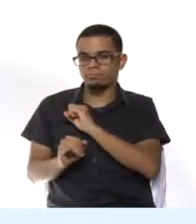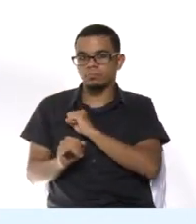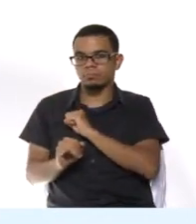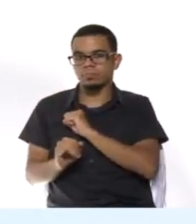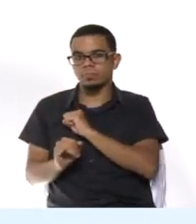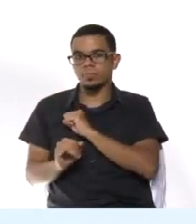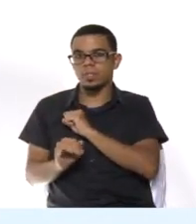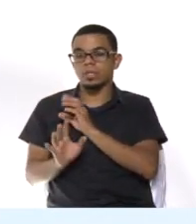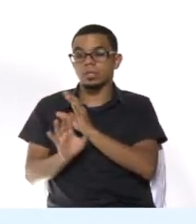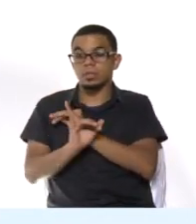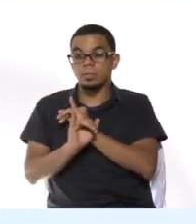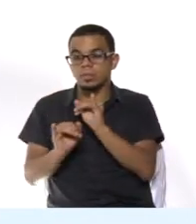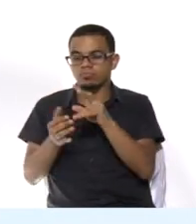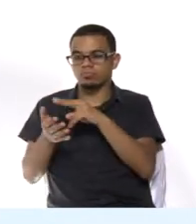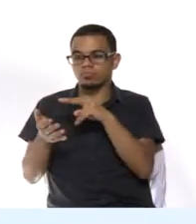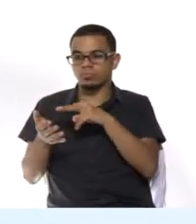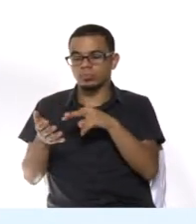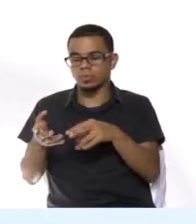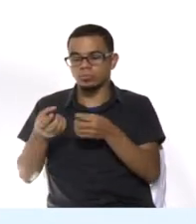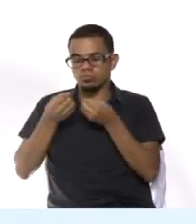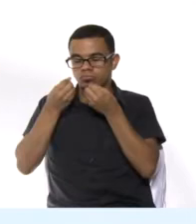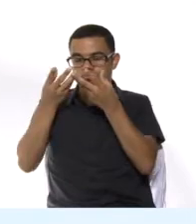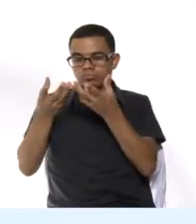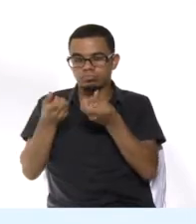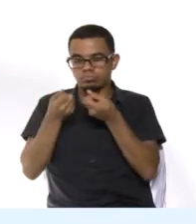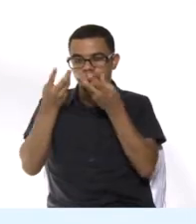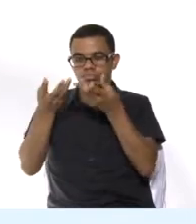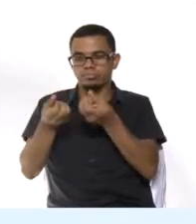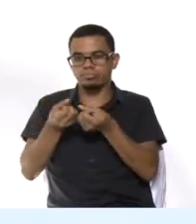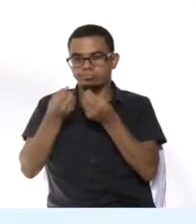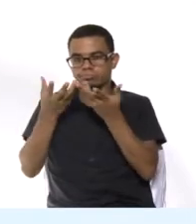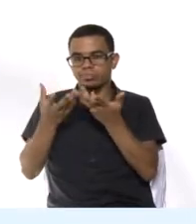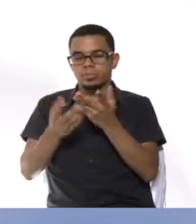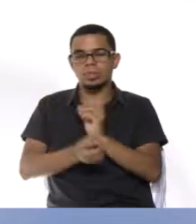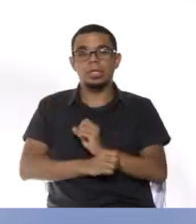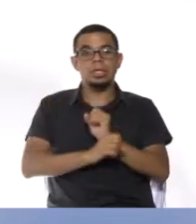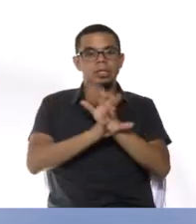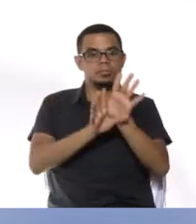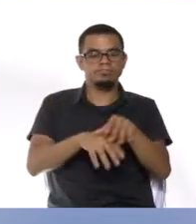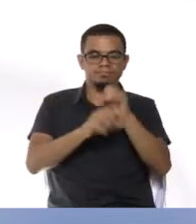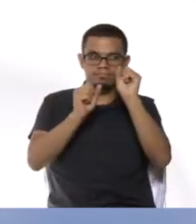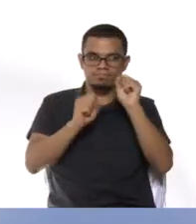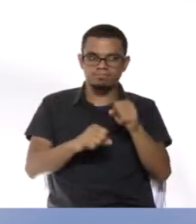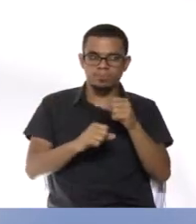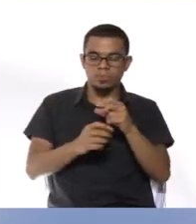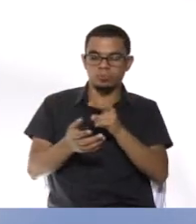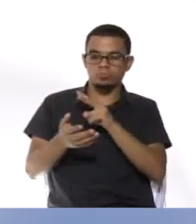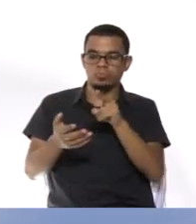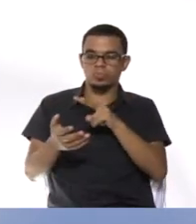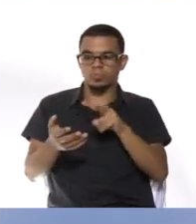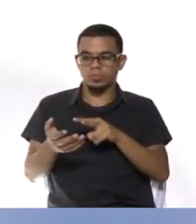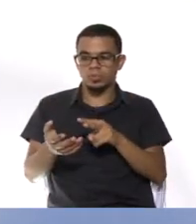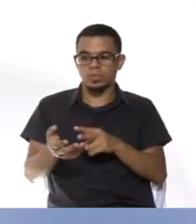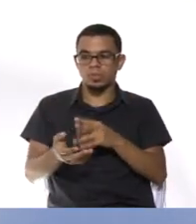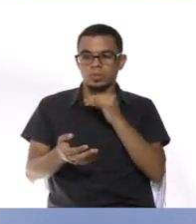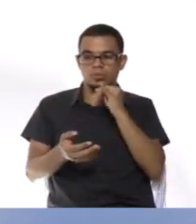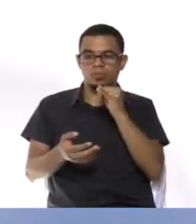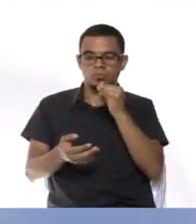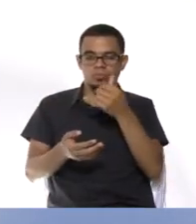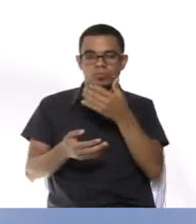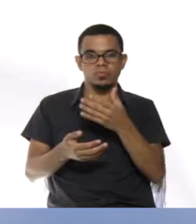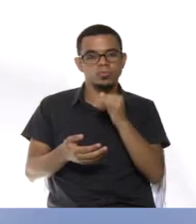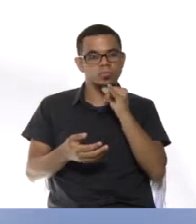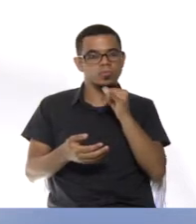textos narrativos internamente dentro del mismo contenido del texto. Claro que sí, Natalie, los textos informativos son muy precisos,